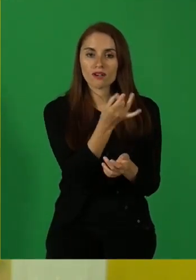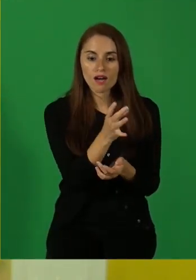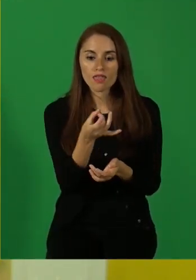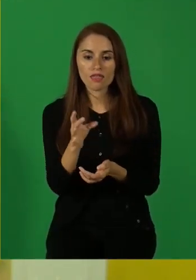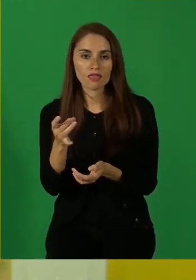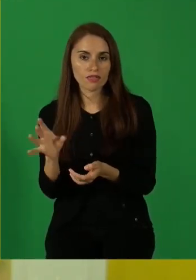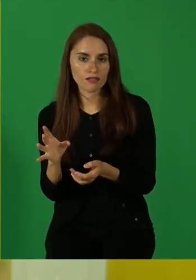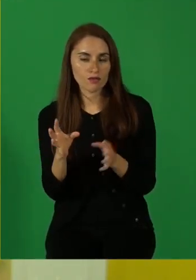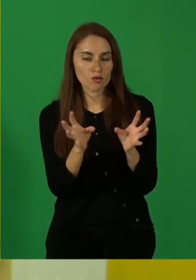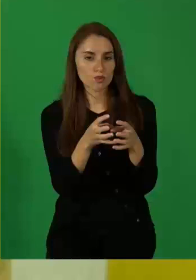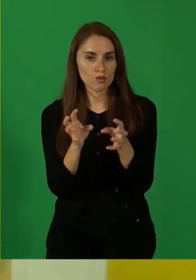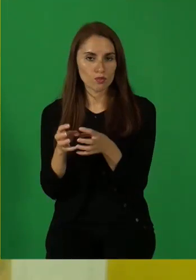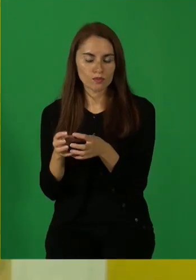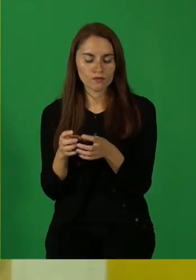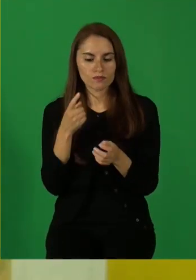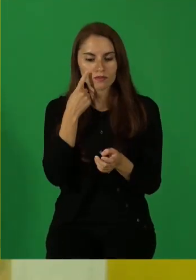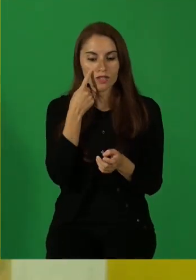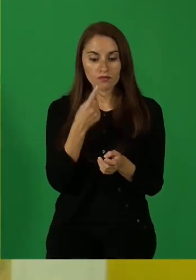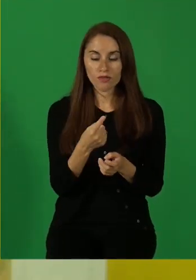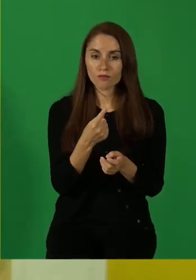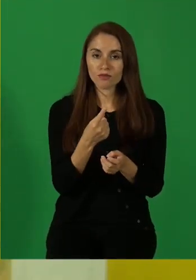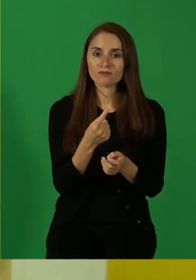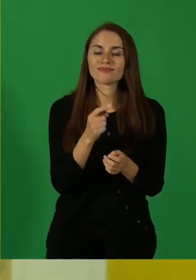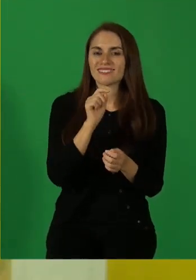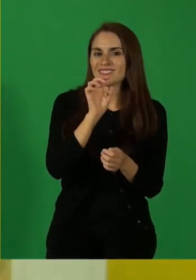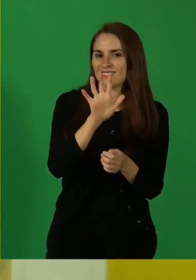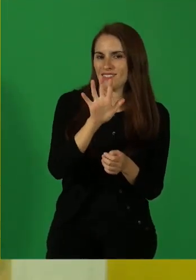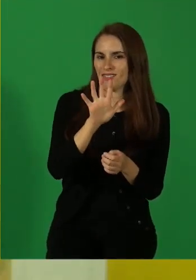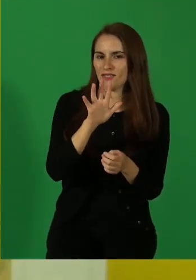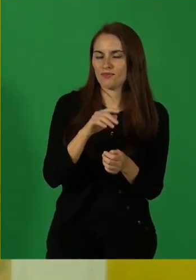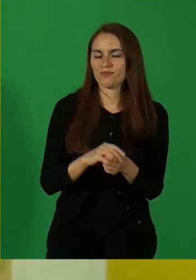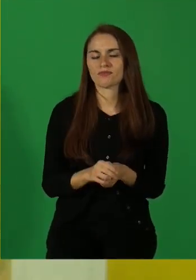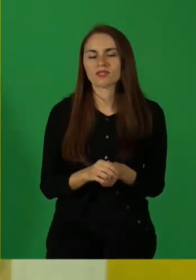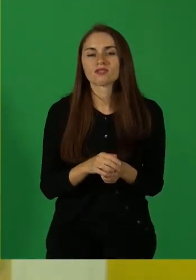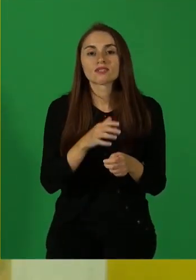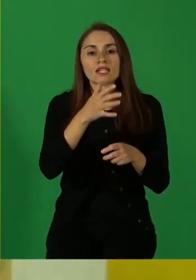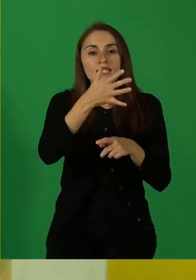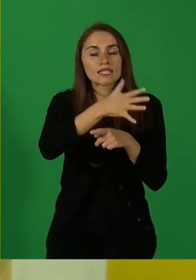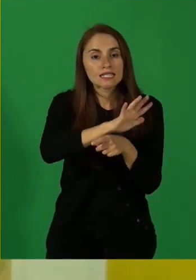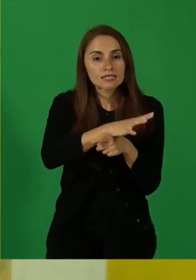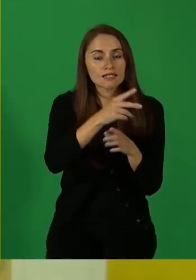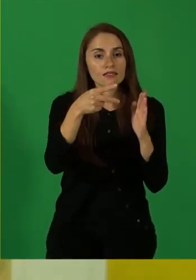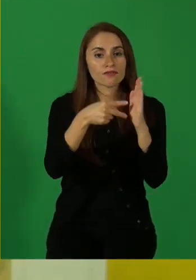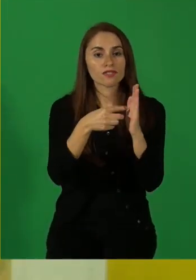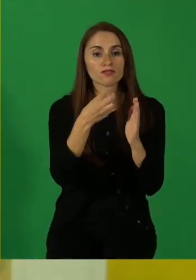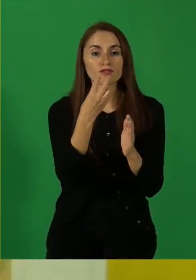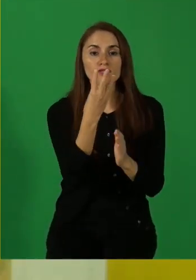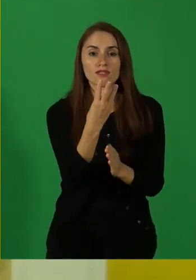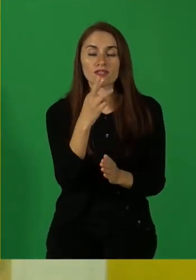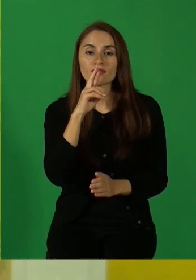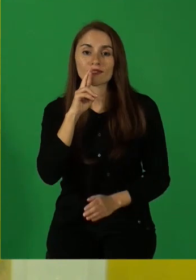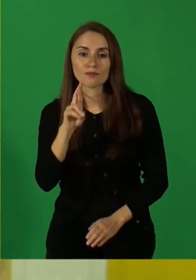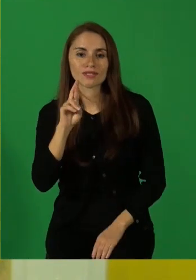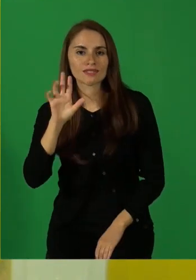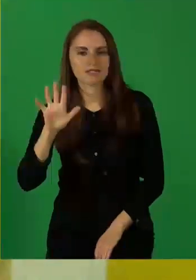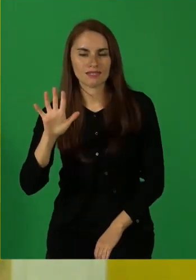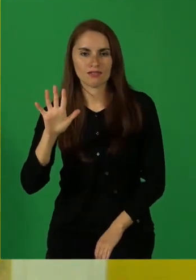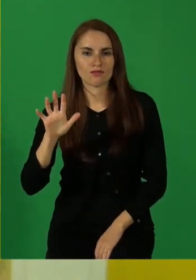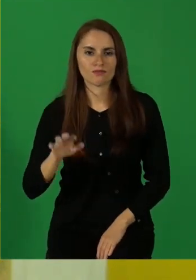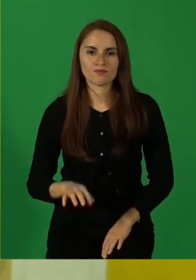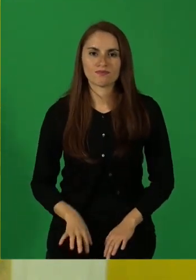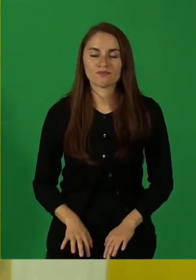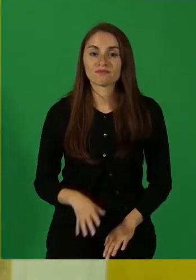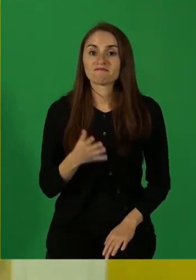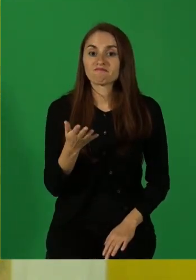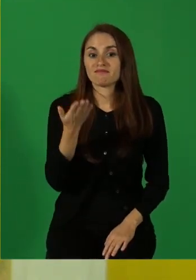cada grupo. En este caso sería 5, es decir, 15 dividido en 3 va a ser igual a 5. Así es como